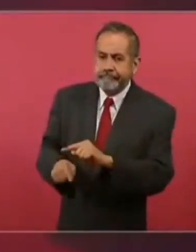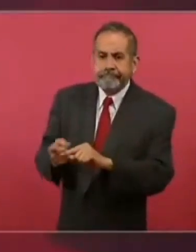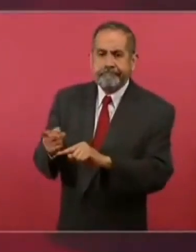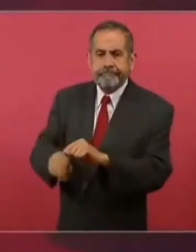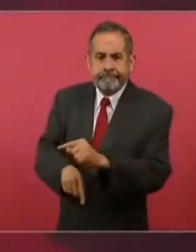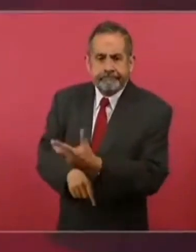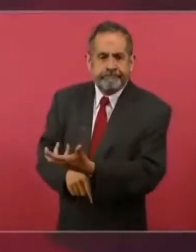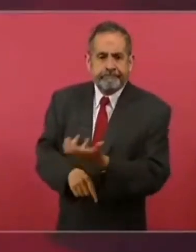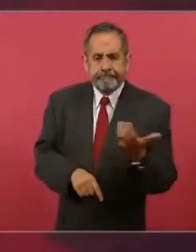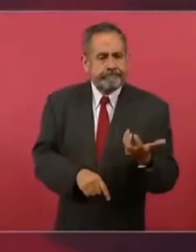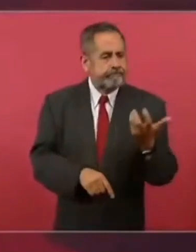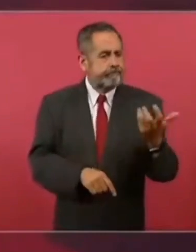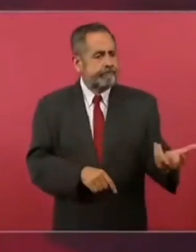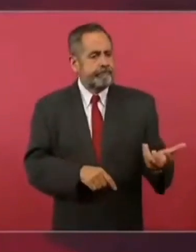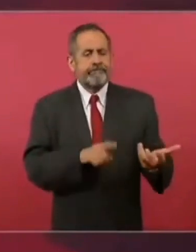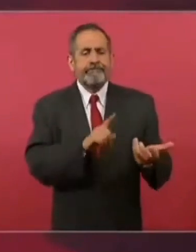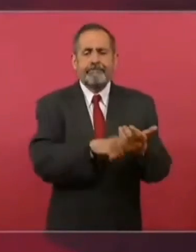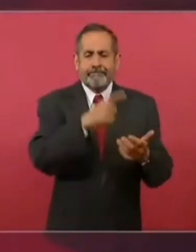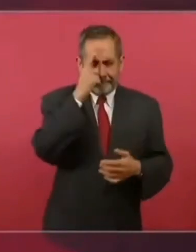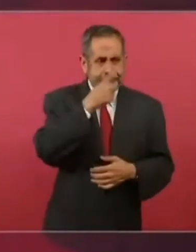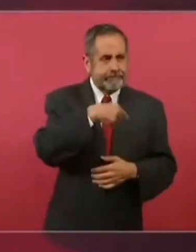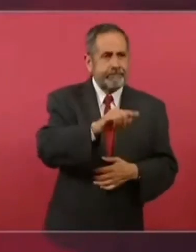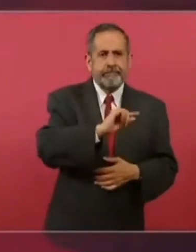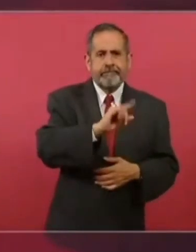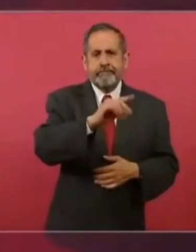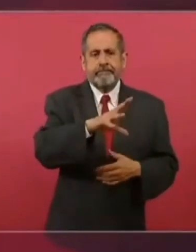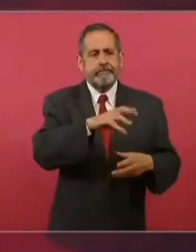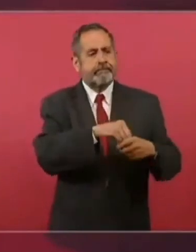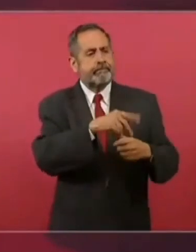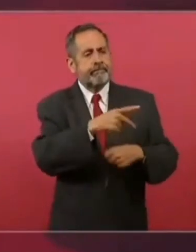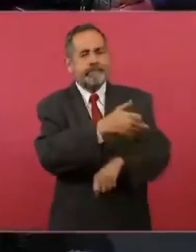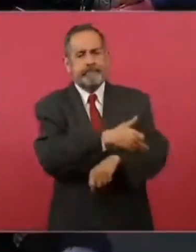familiares de los funcionarios.